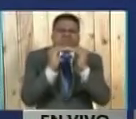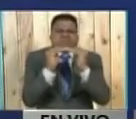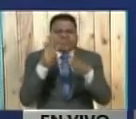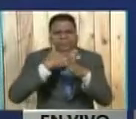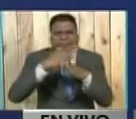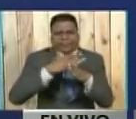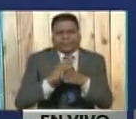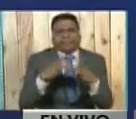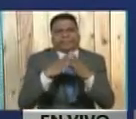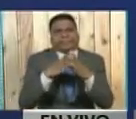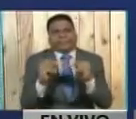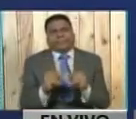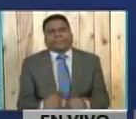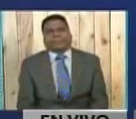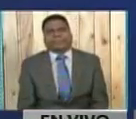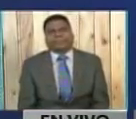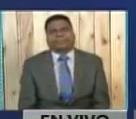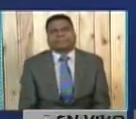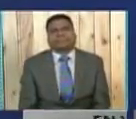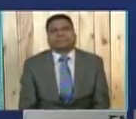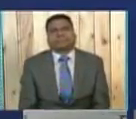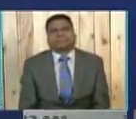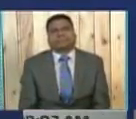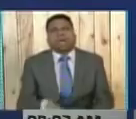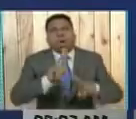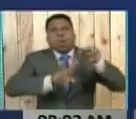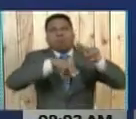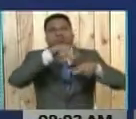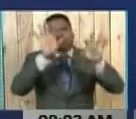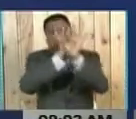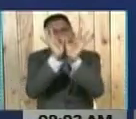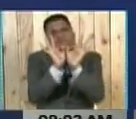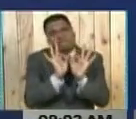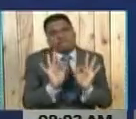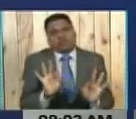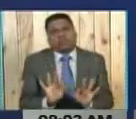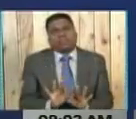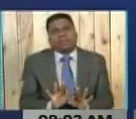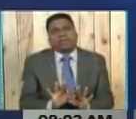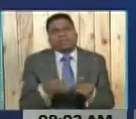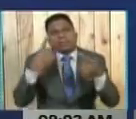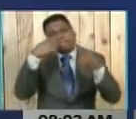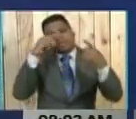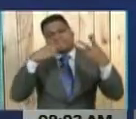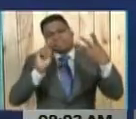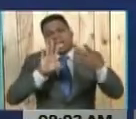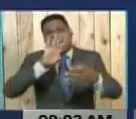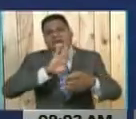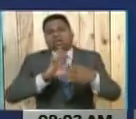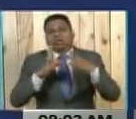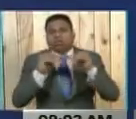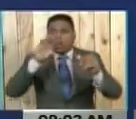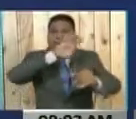Compartimos el criterio de ir construyendo una matriz diversificada de fuentes de